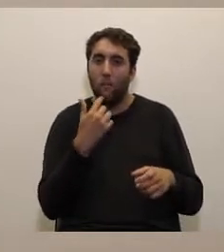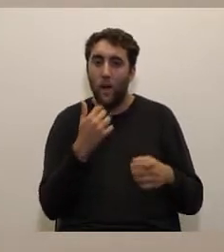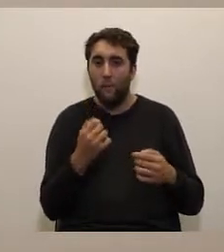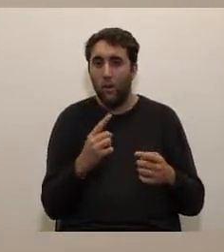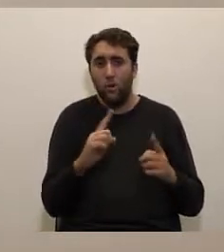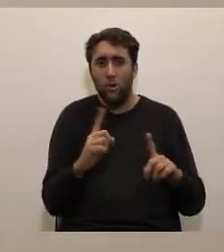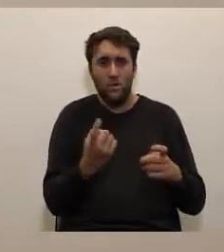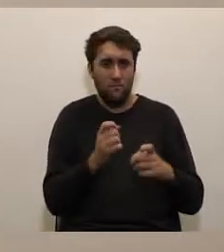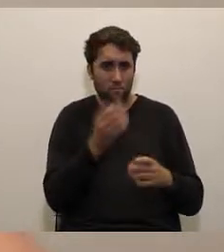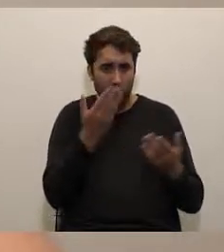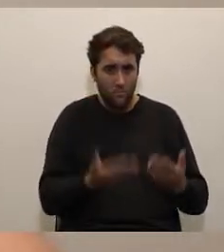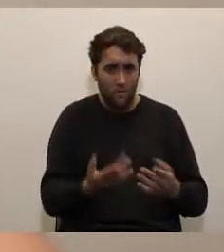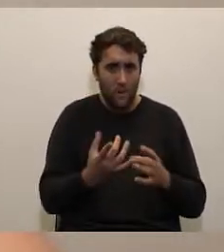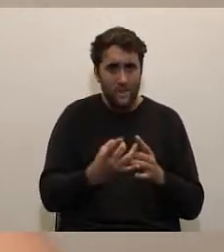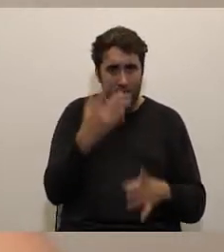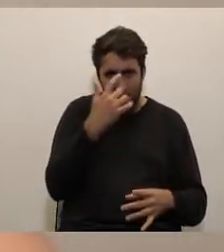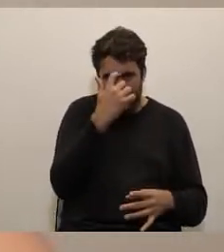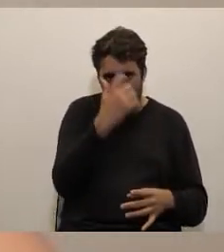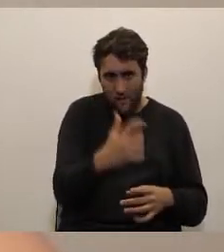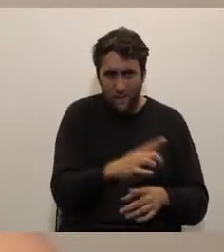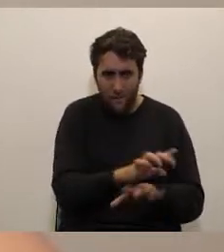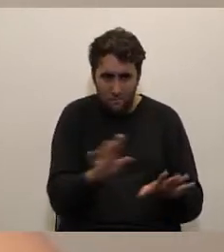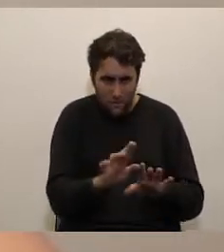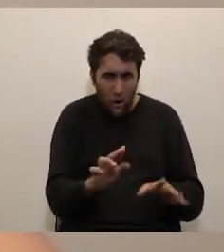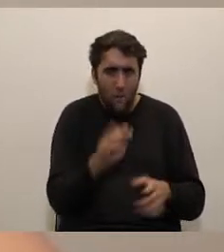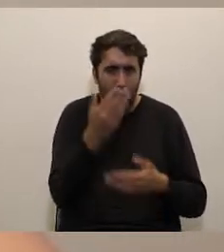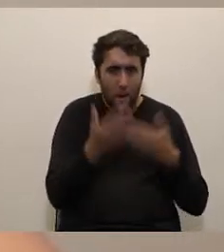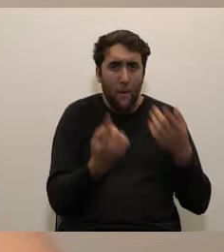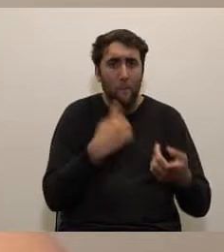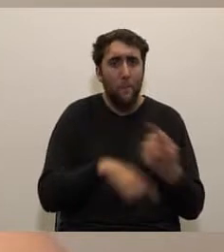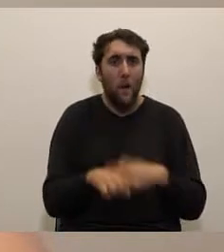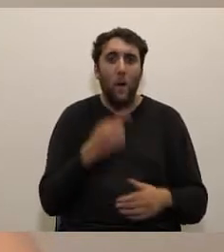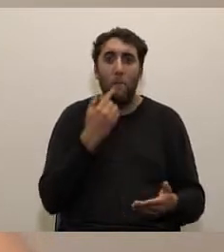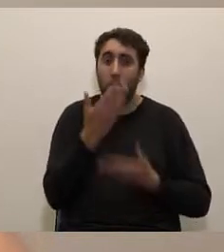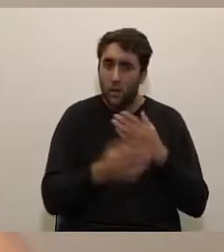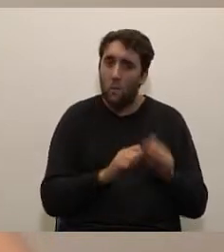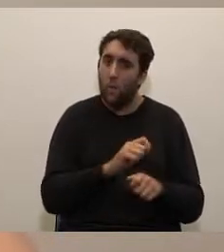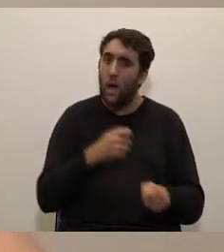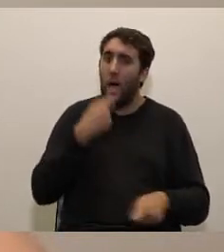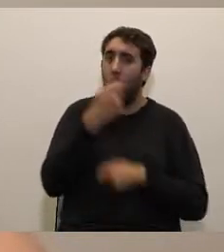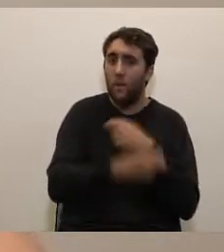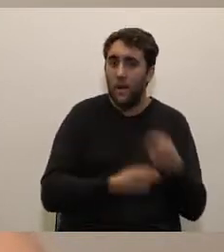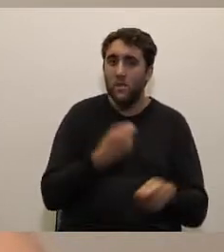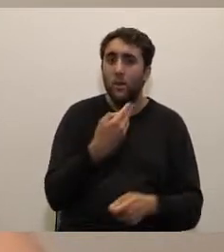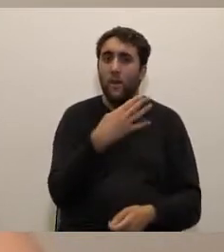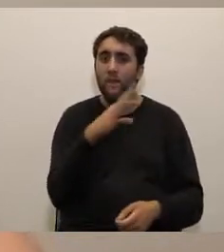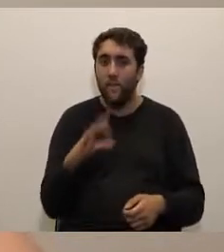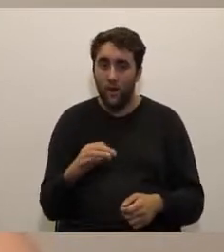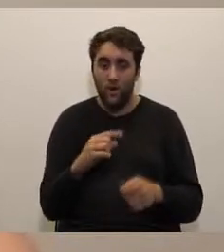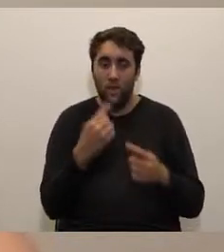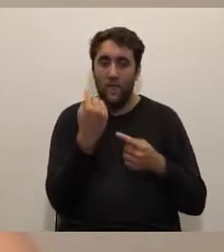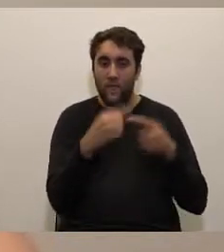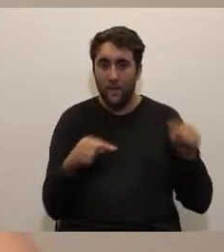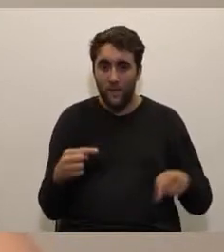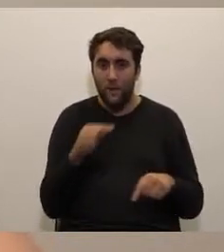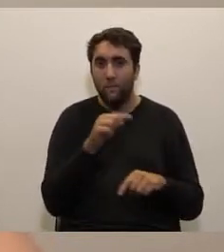no necesariamente está dentro de la ciencia y que también aporta al conocimiento de la biodiversidad. Y en algunos casos